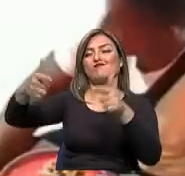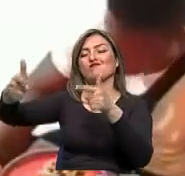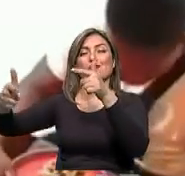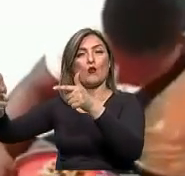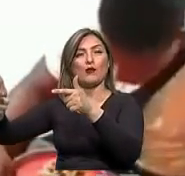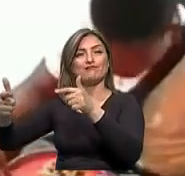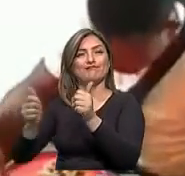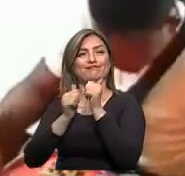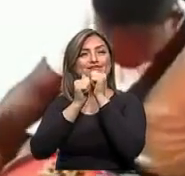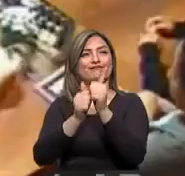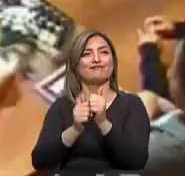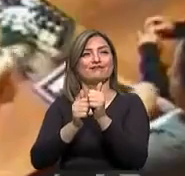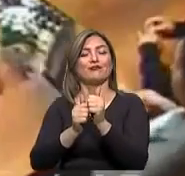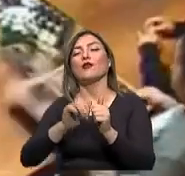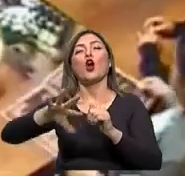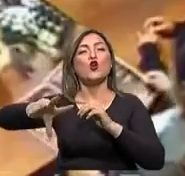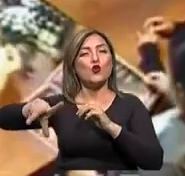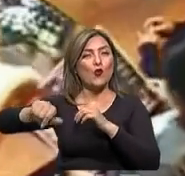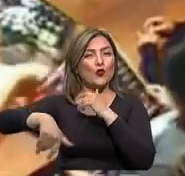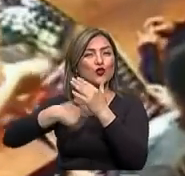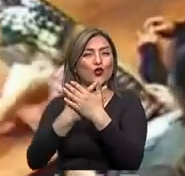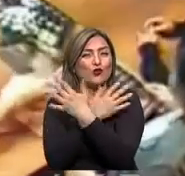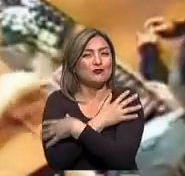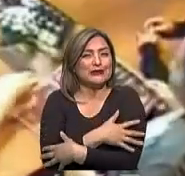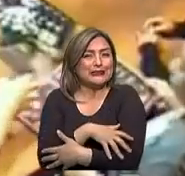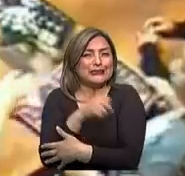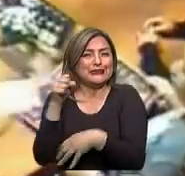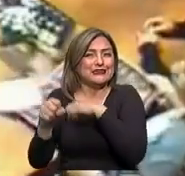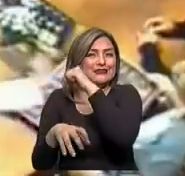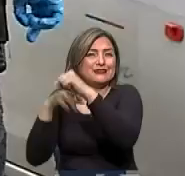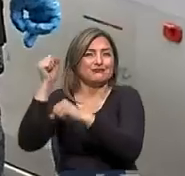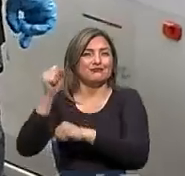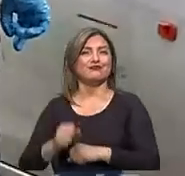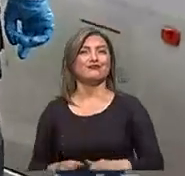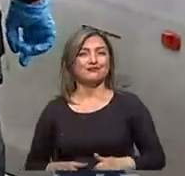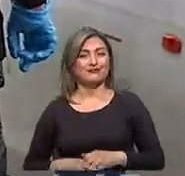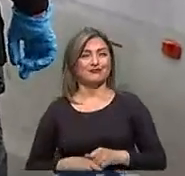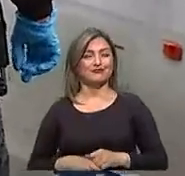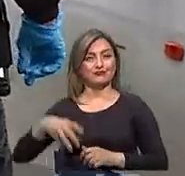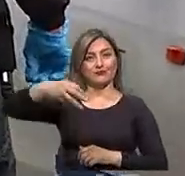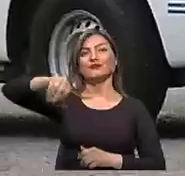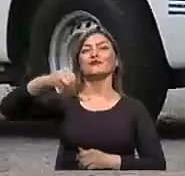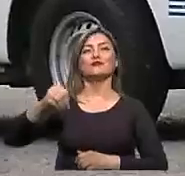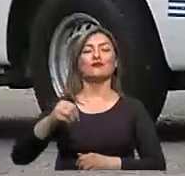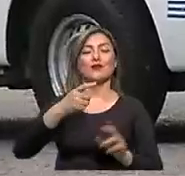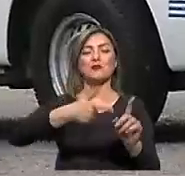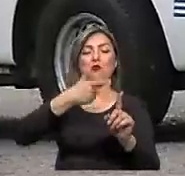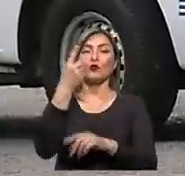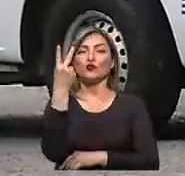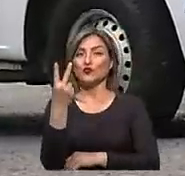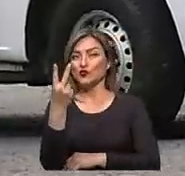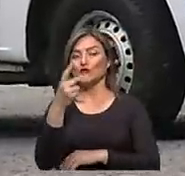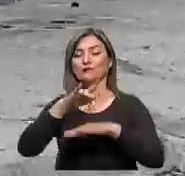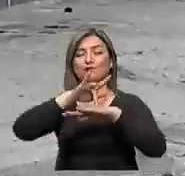complicidad con el resto de acompañantes, empiezan a desvalijar a quienes se encontraban en el sitio. Este miércoles, dos asesinatos más.